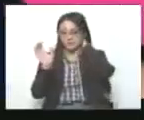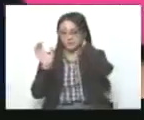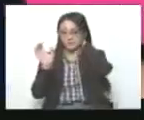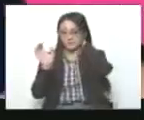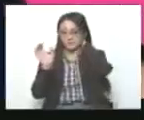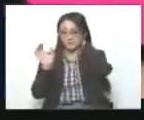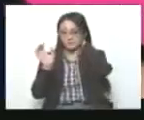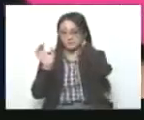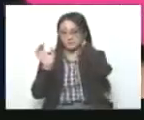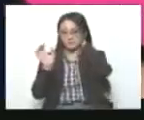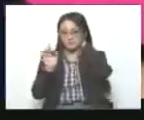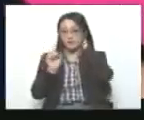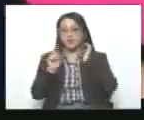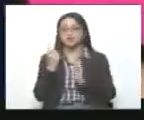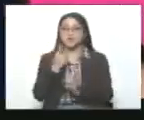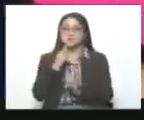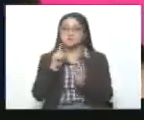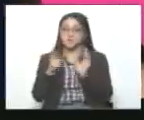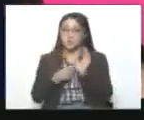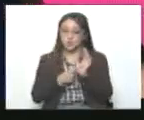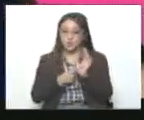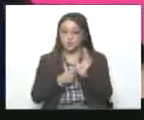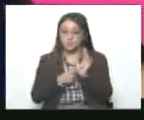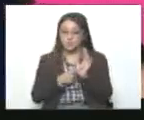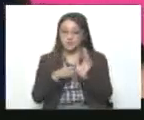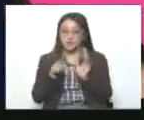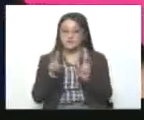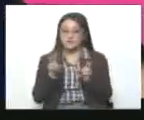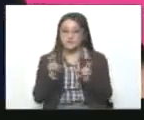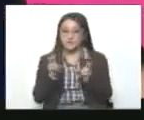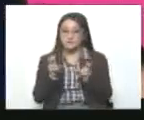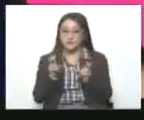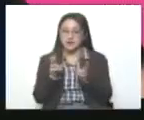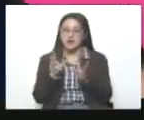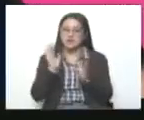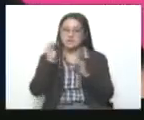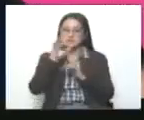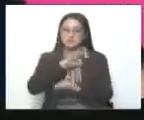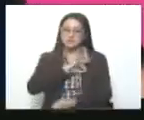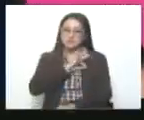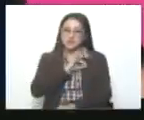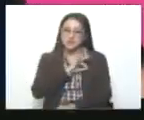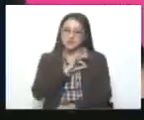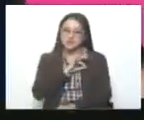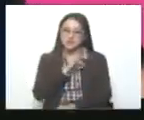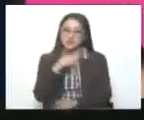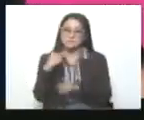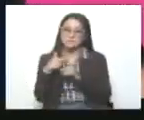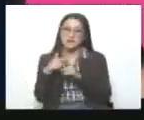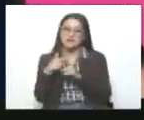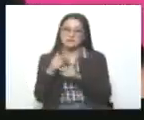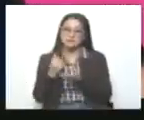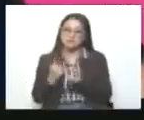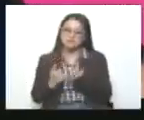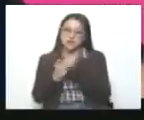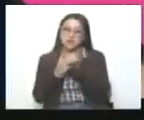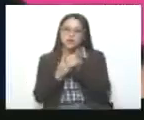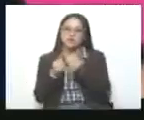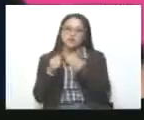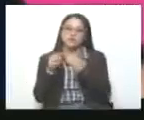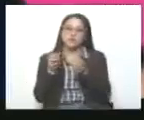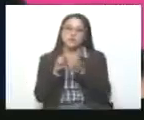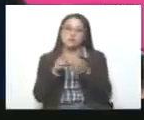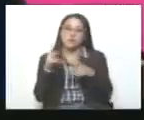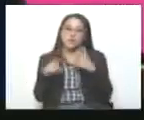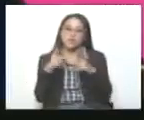solamente se cumple ese círculo virtuoso del que usted habla, es la atención social, pero además también el apalancamiento de estos sectores productivos